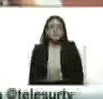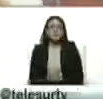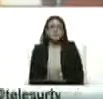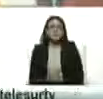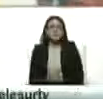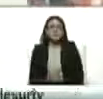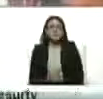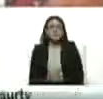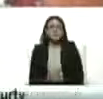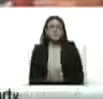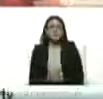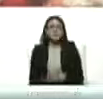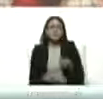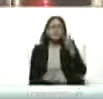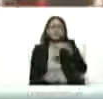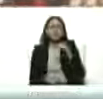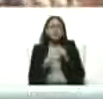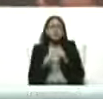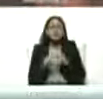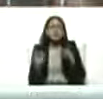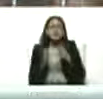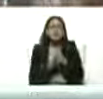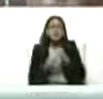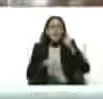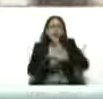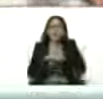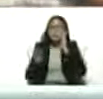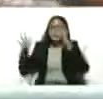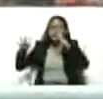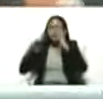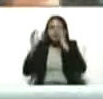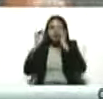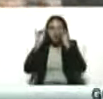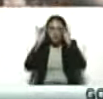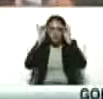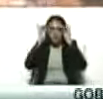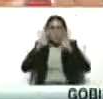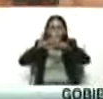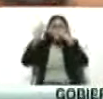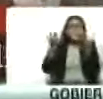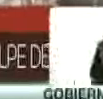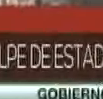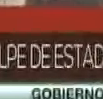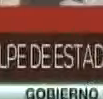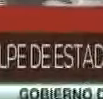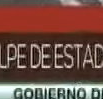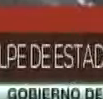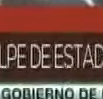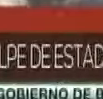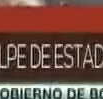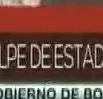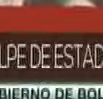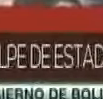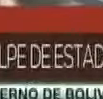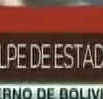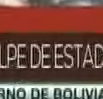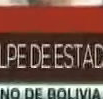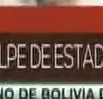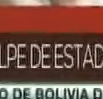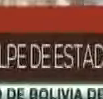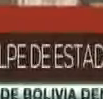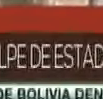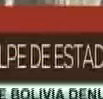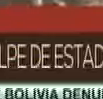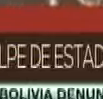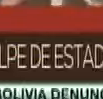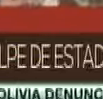reacciones siguen llegando desde distintas autoridades en el mundo. Voy a compartir parte de ellas a propósito de lo que reseñan las autoridades